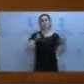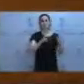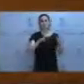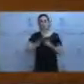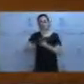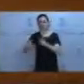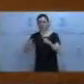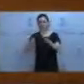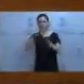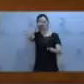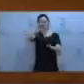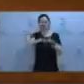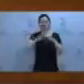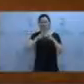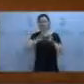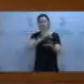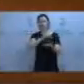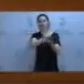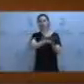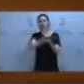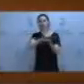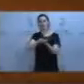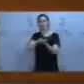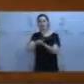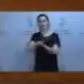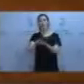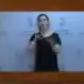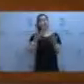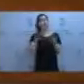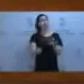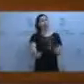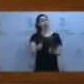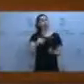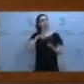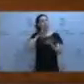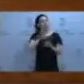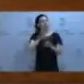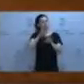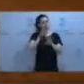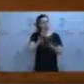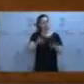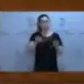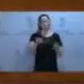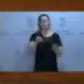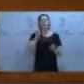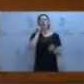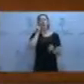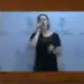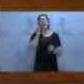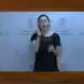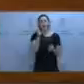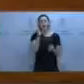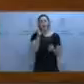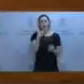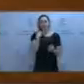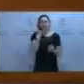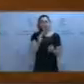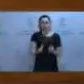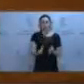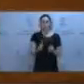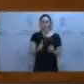y miembros del sector, y la verdad es que he aprendido mucho. Me he dado cuenta del gran desconocimiento que